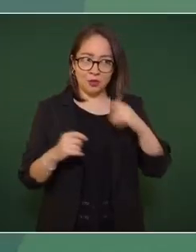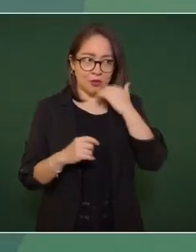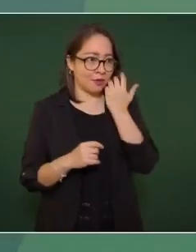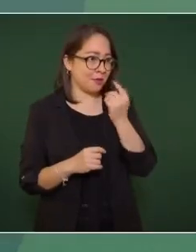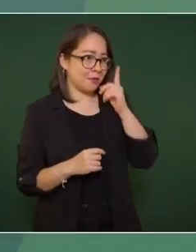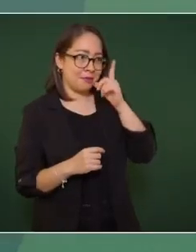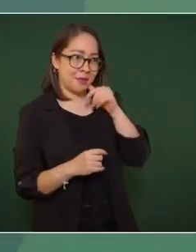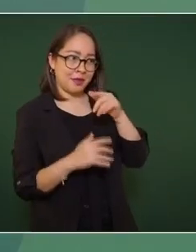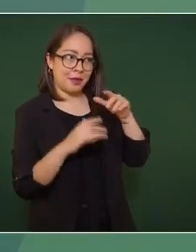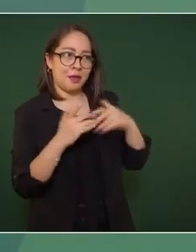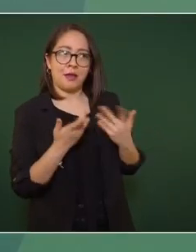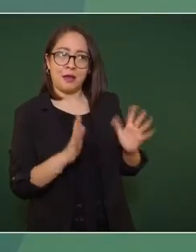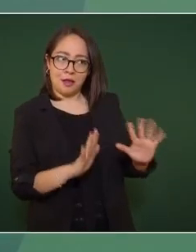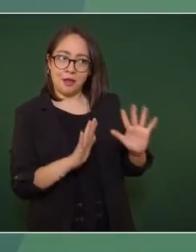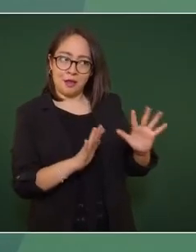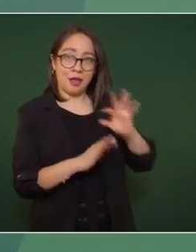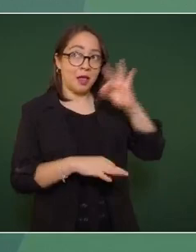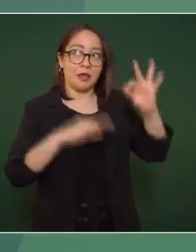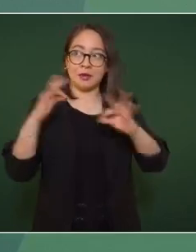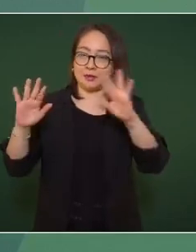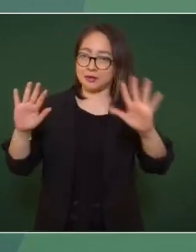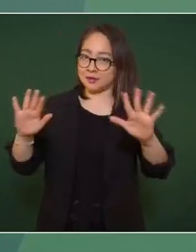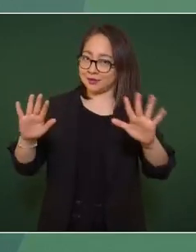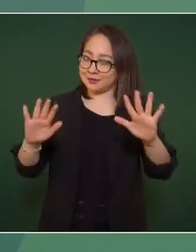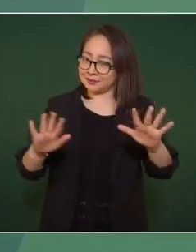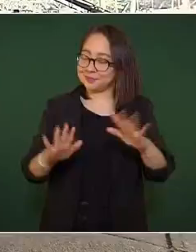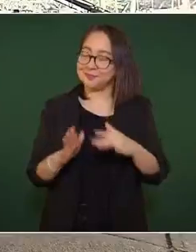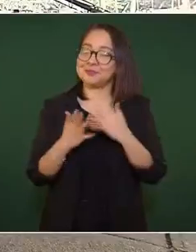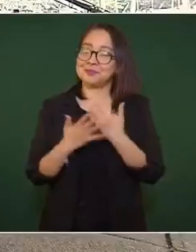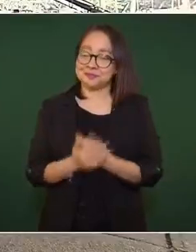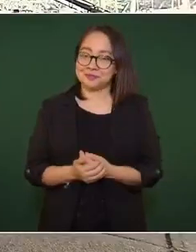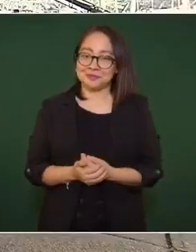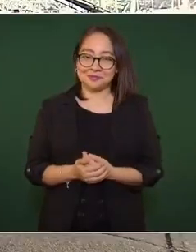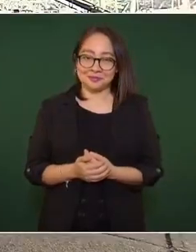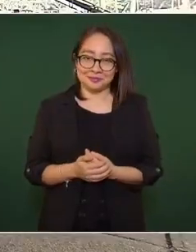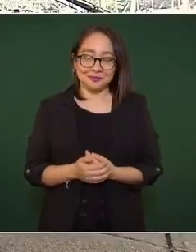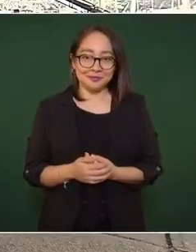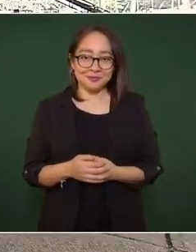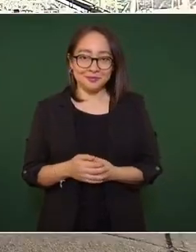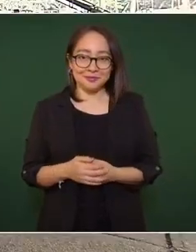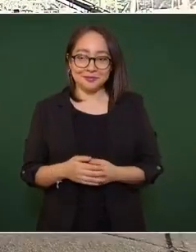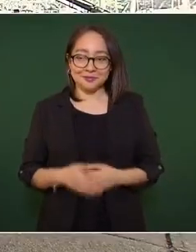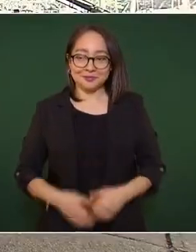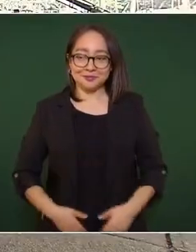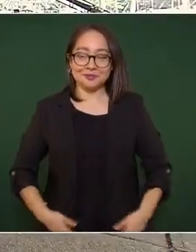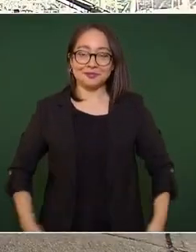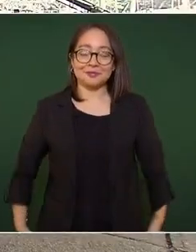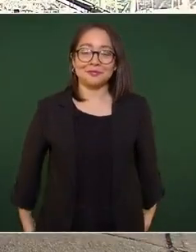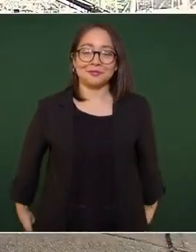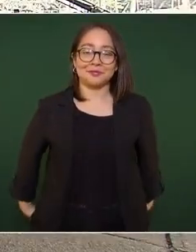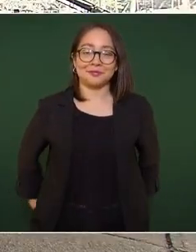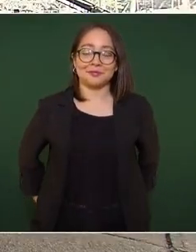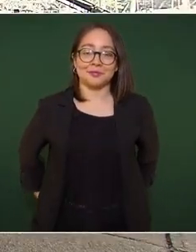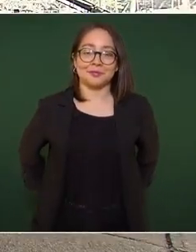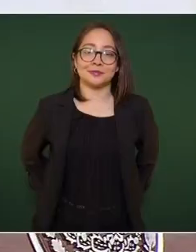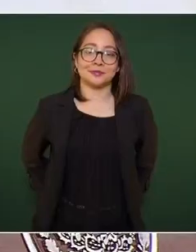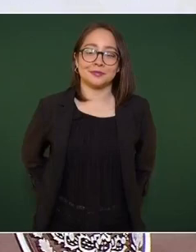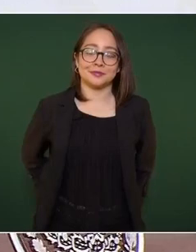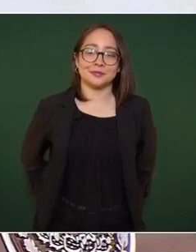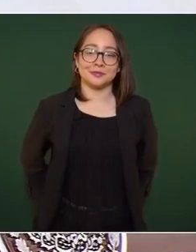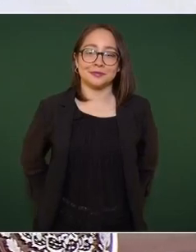¿eh? Me ponen en la página 29 de la sección